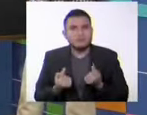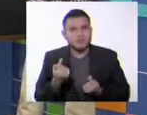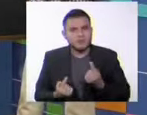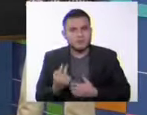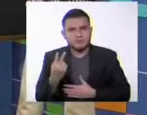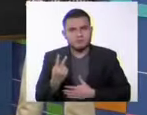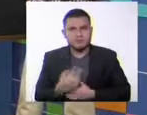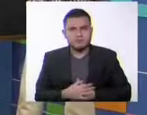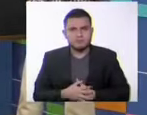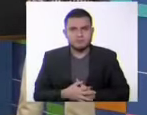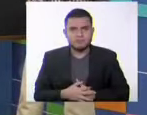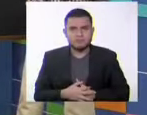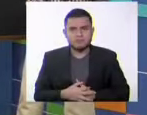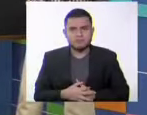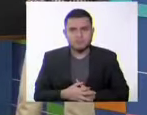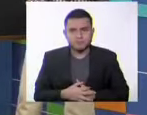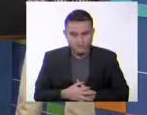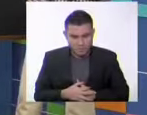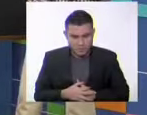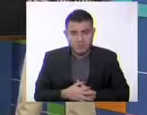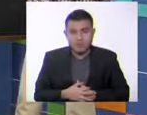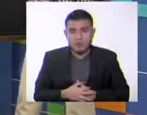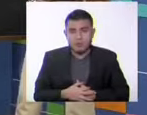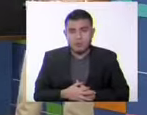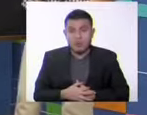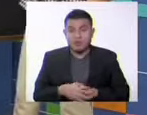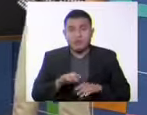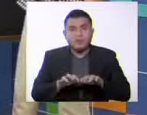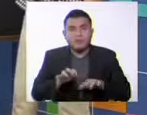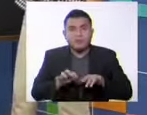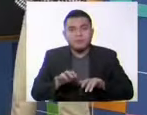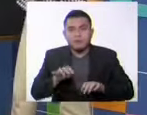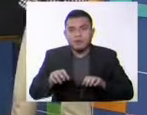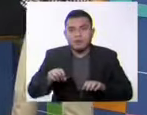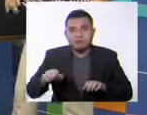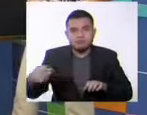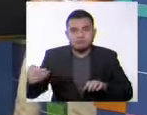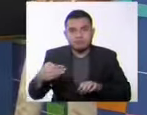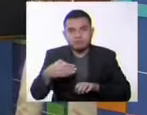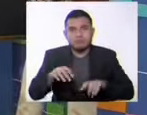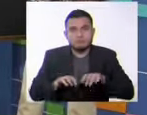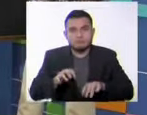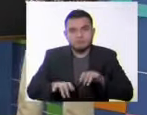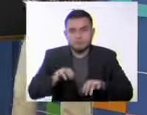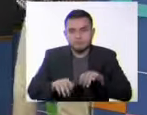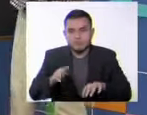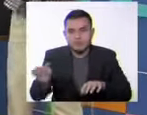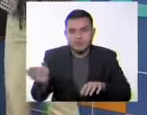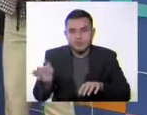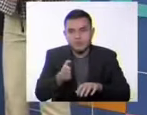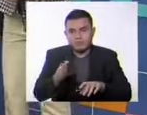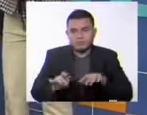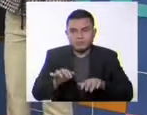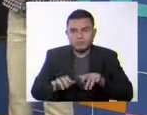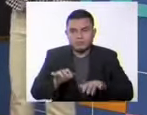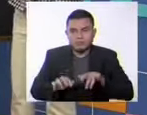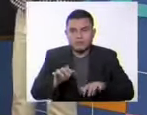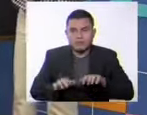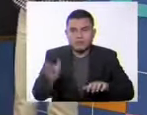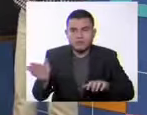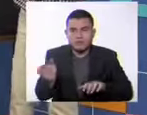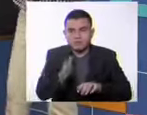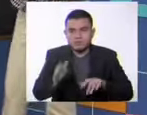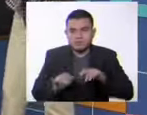sería, digamos, el segundo? La máquina de escribir. Es yo creo que es la máquina Una de de escribir, Así